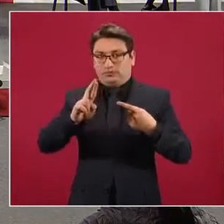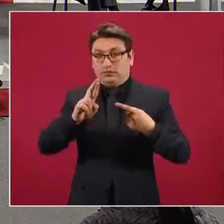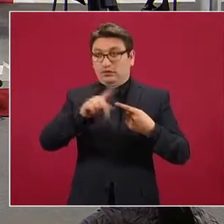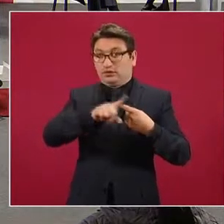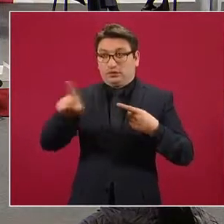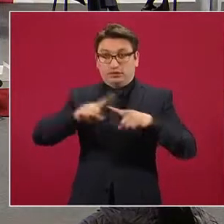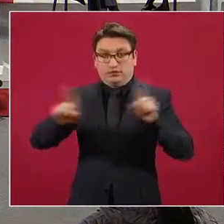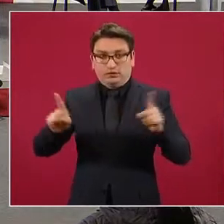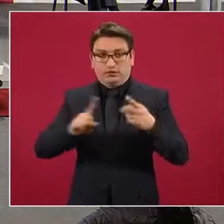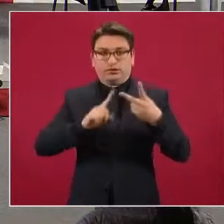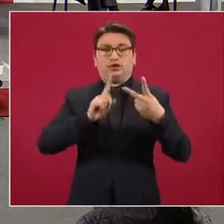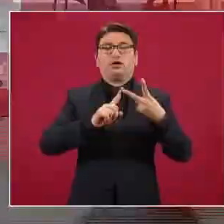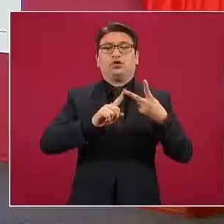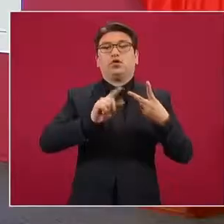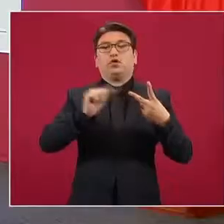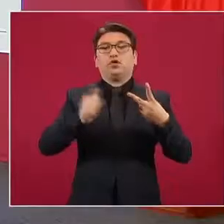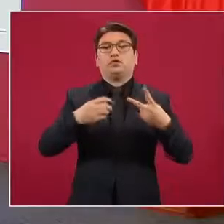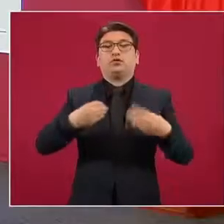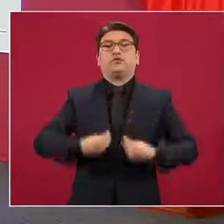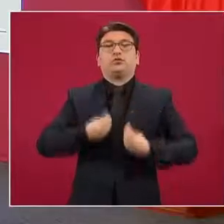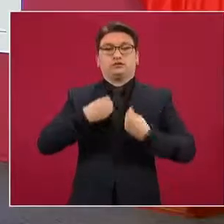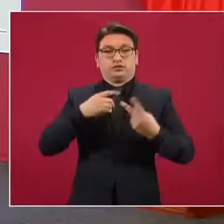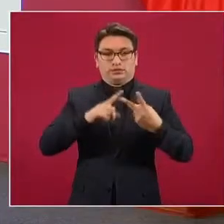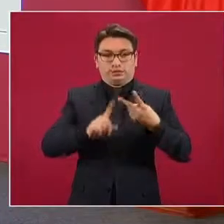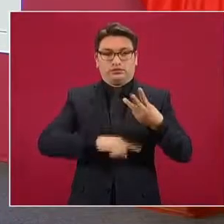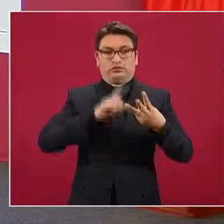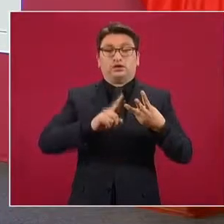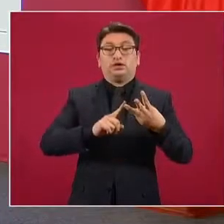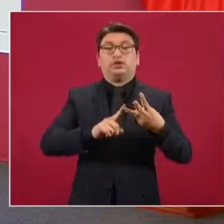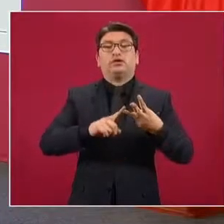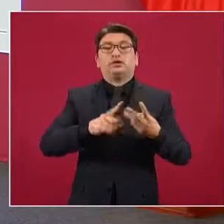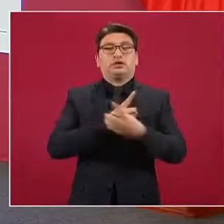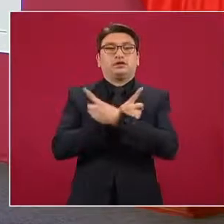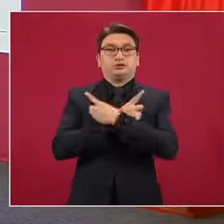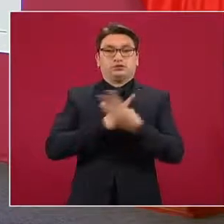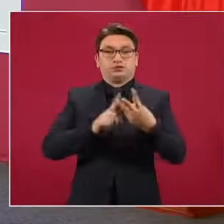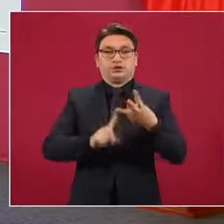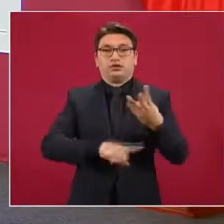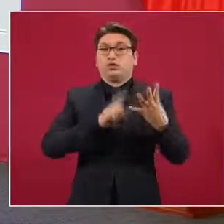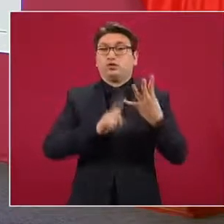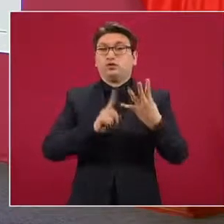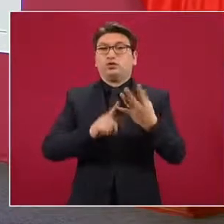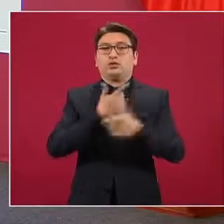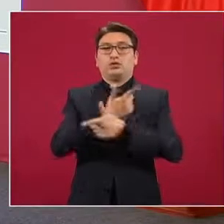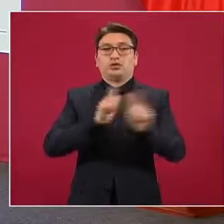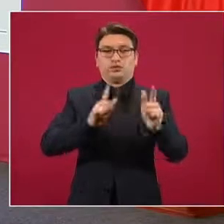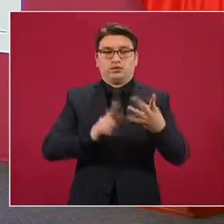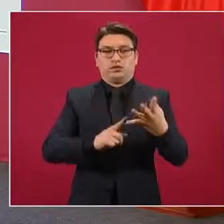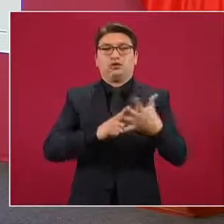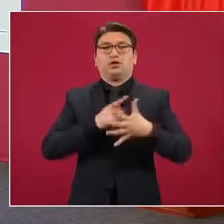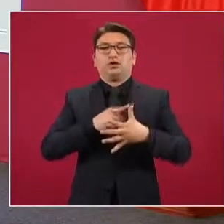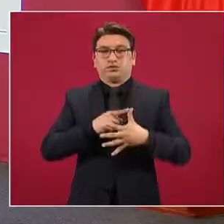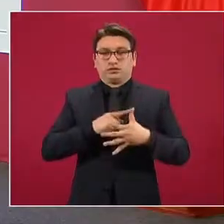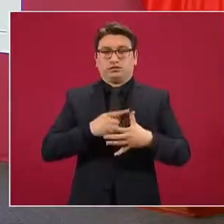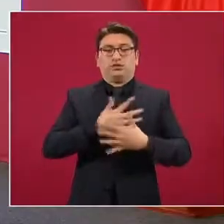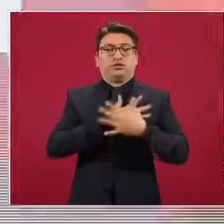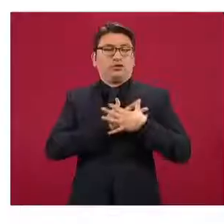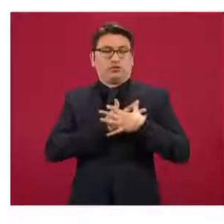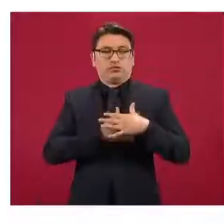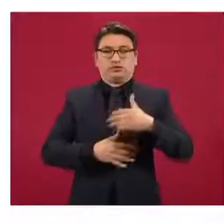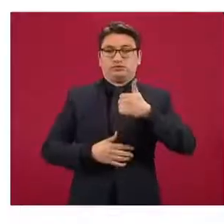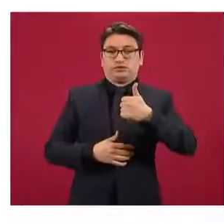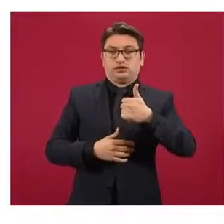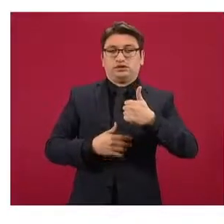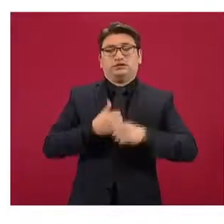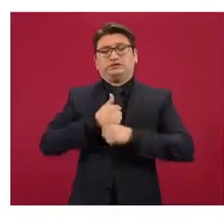diferencia, el segundo es de la vida, el tercero de la dignidad, el cuarto de la libertad, el quinto del amor, el sexto